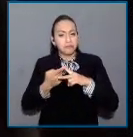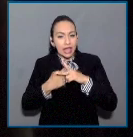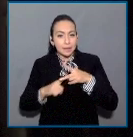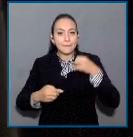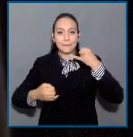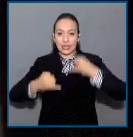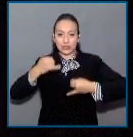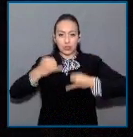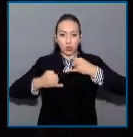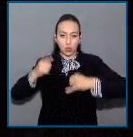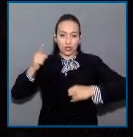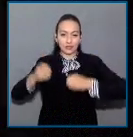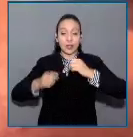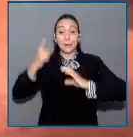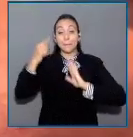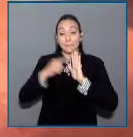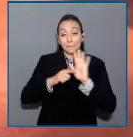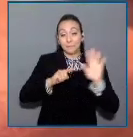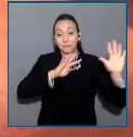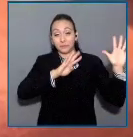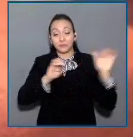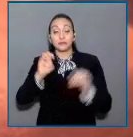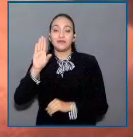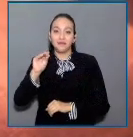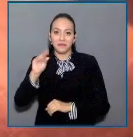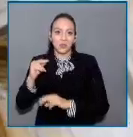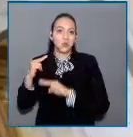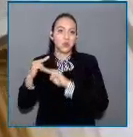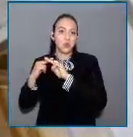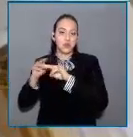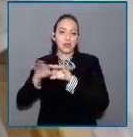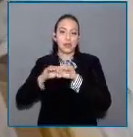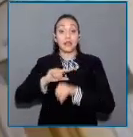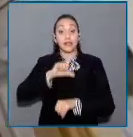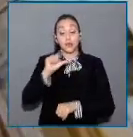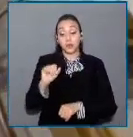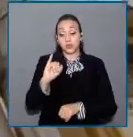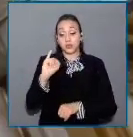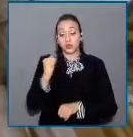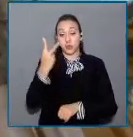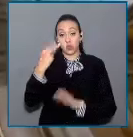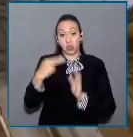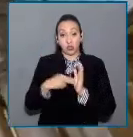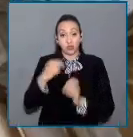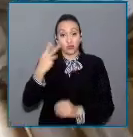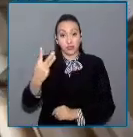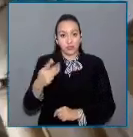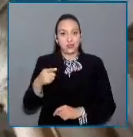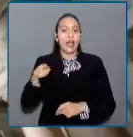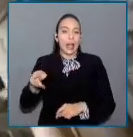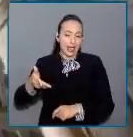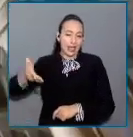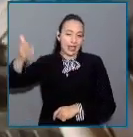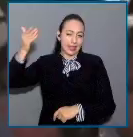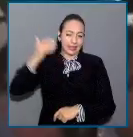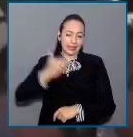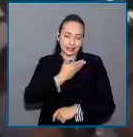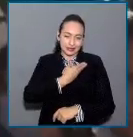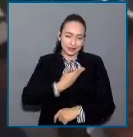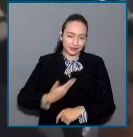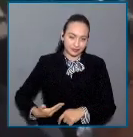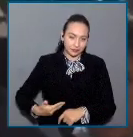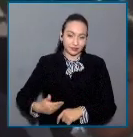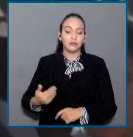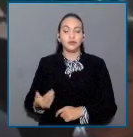en 1990. En junio de 2003, el entonces presidente de la República solicitó al